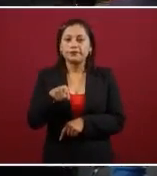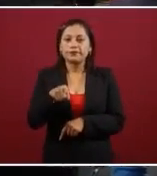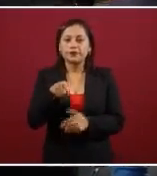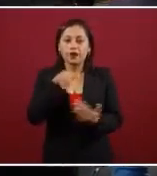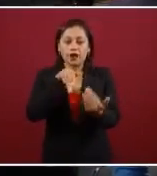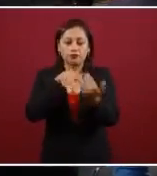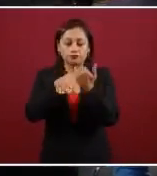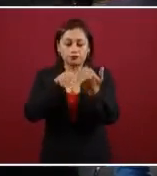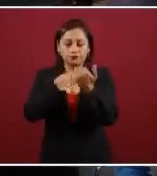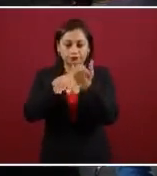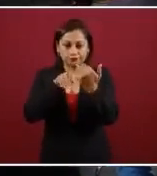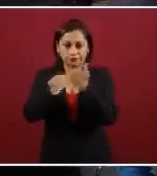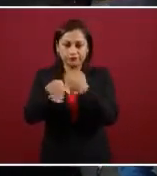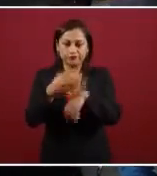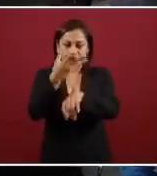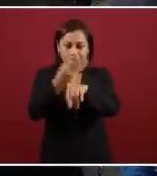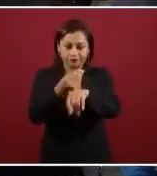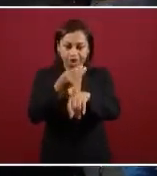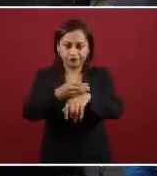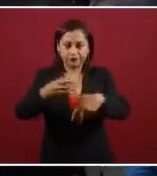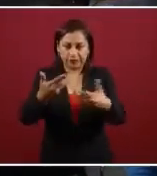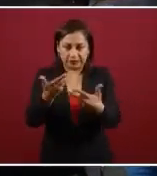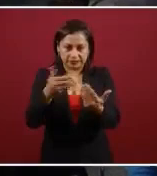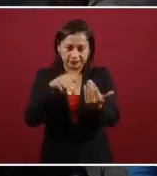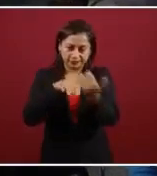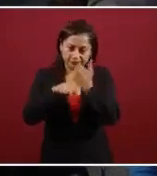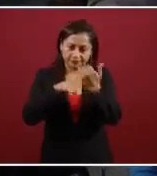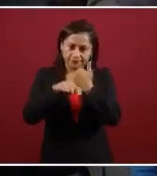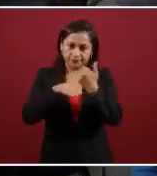hicieron la licitación, porque eso es lo otro.